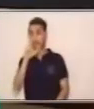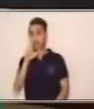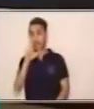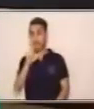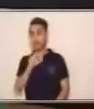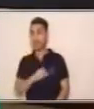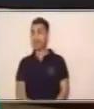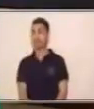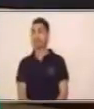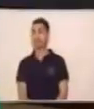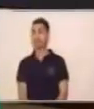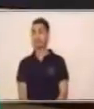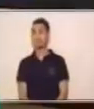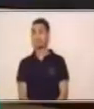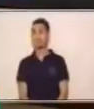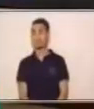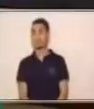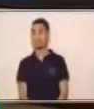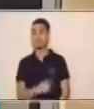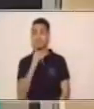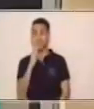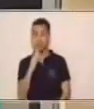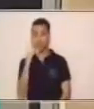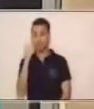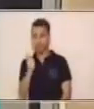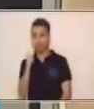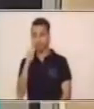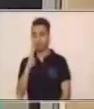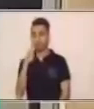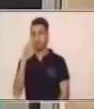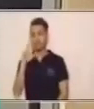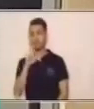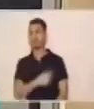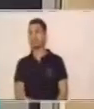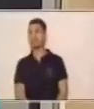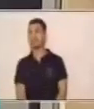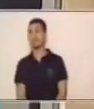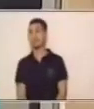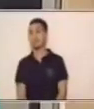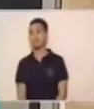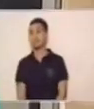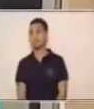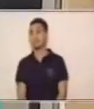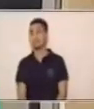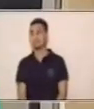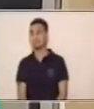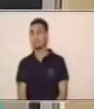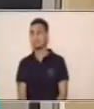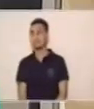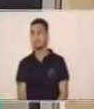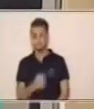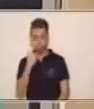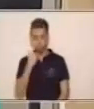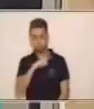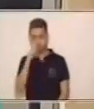C? A, B y C. Vamos a ver si conejo puede quedarse